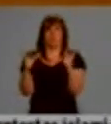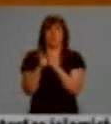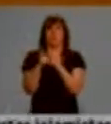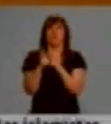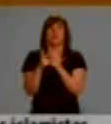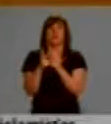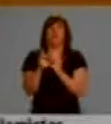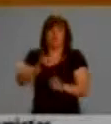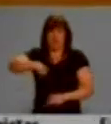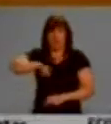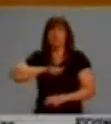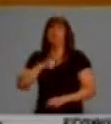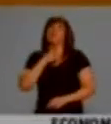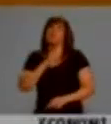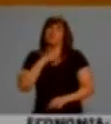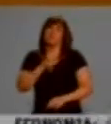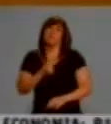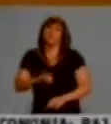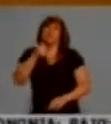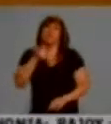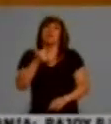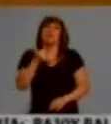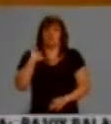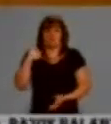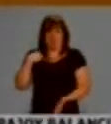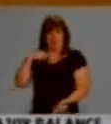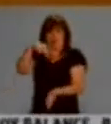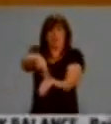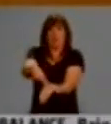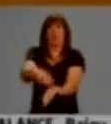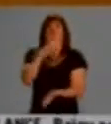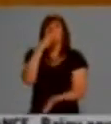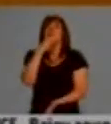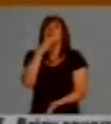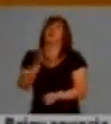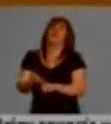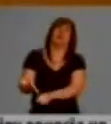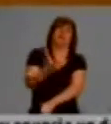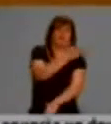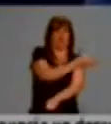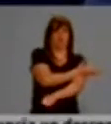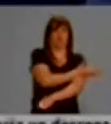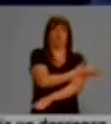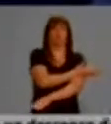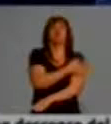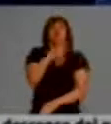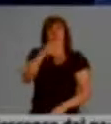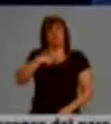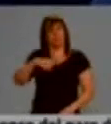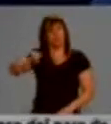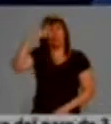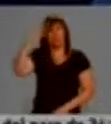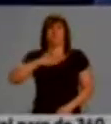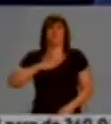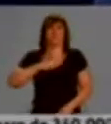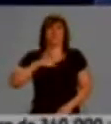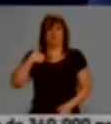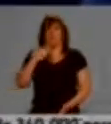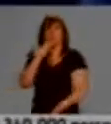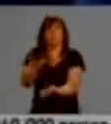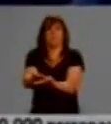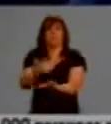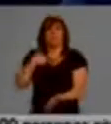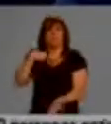Nos hubiese gustado muchísimo más que su comparecencia hubiese sido antes y a iniciativa propia hubiese sido el